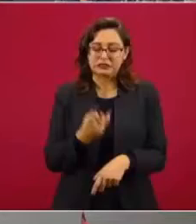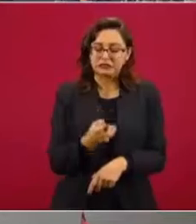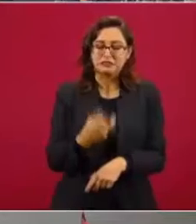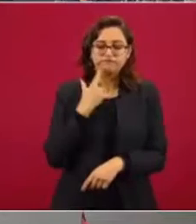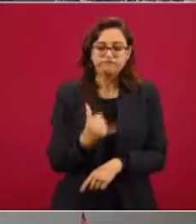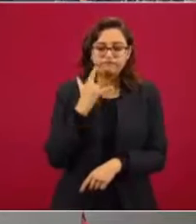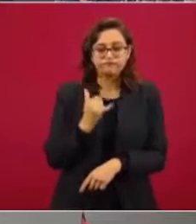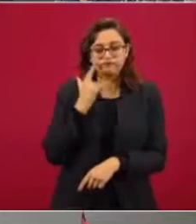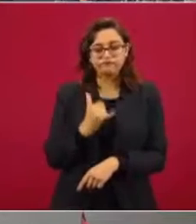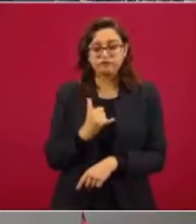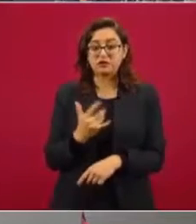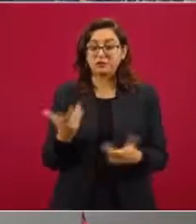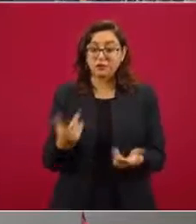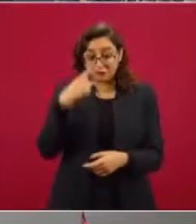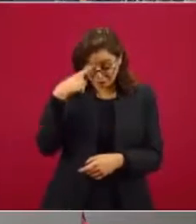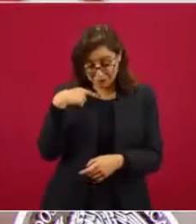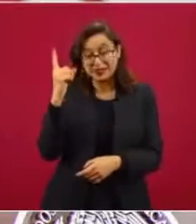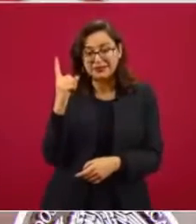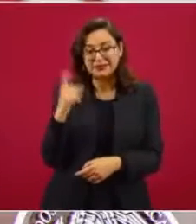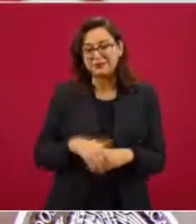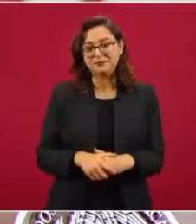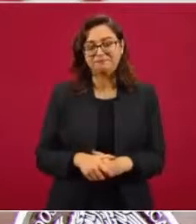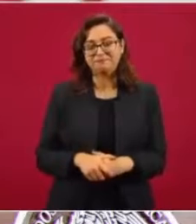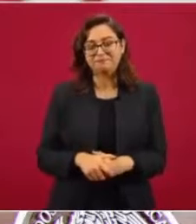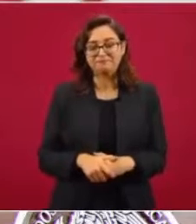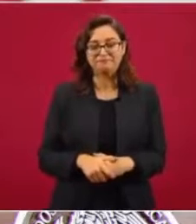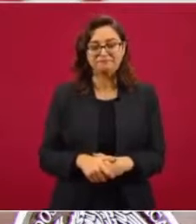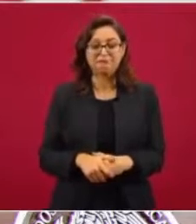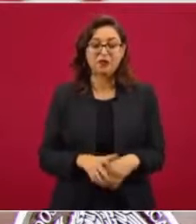esfuerzo. No es un asunto fácil porque